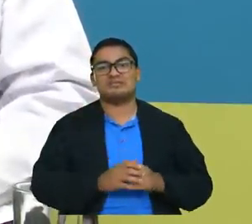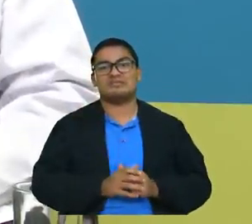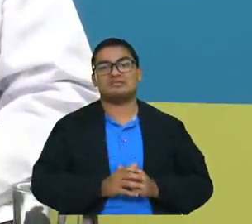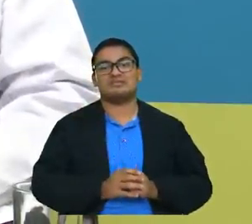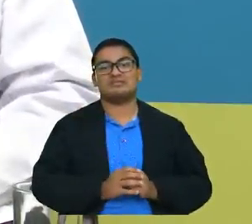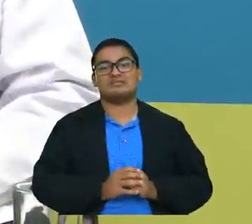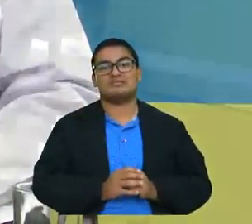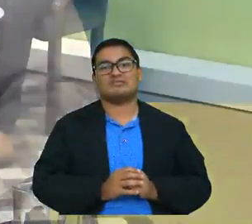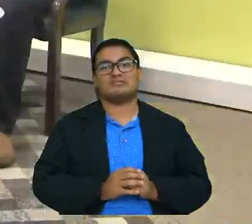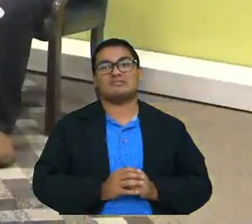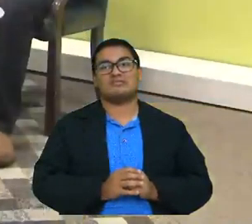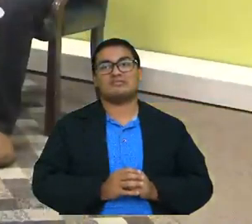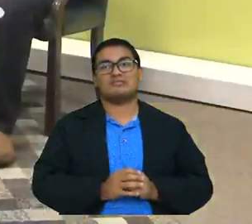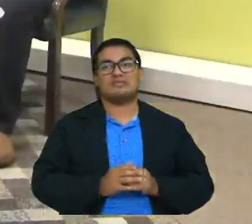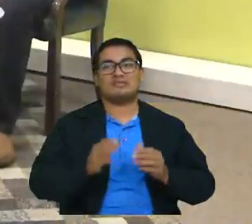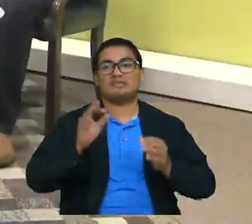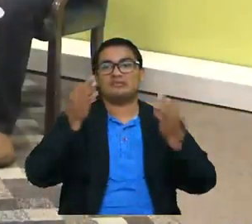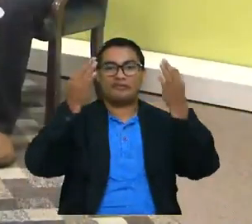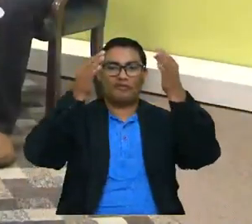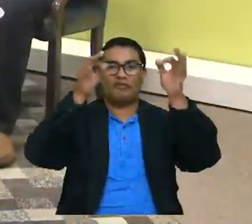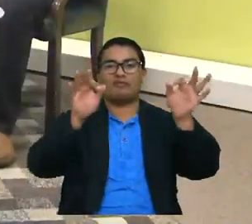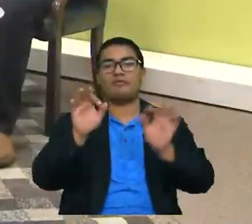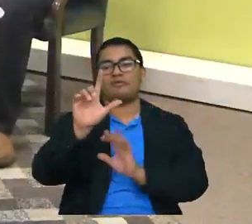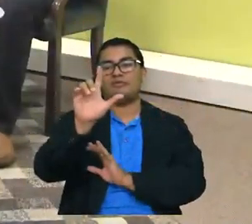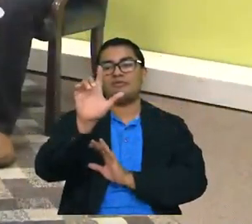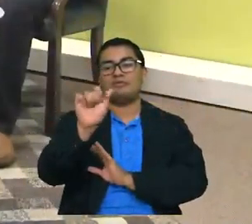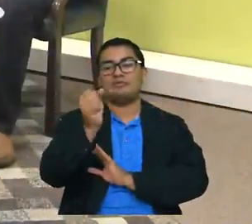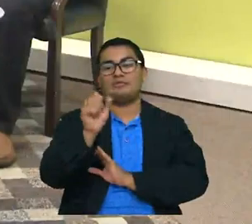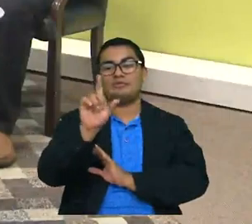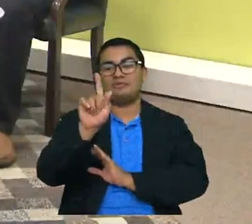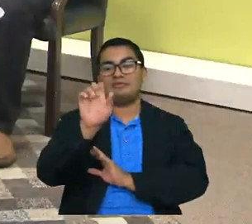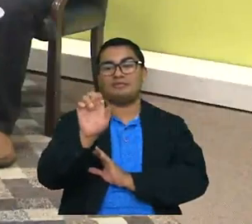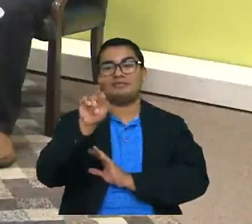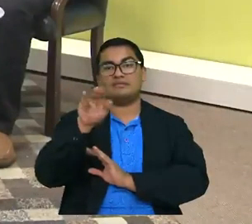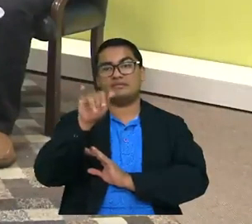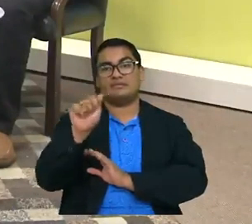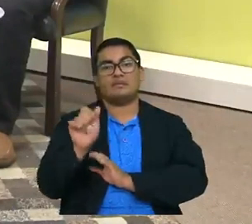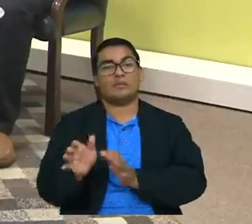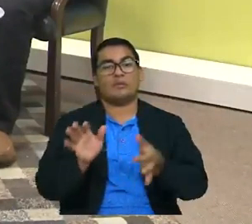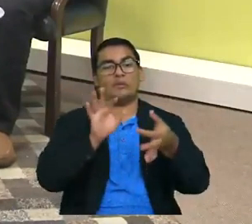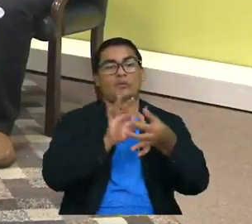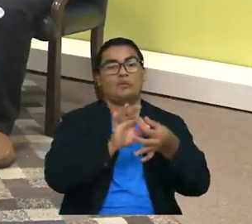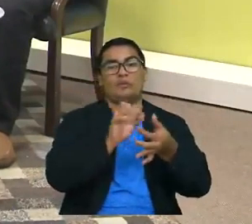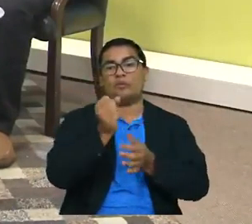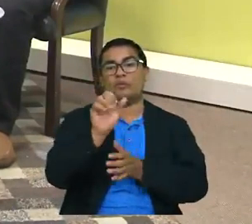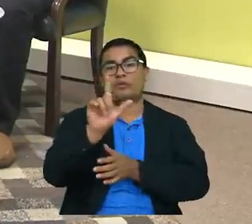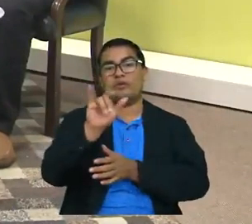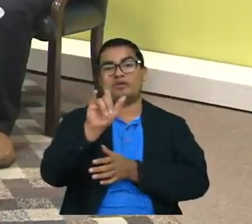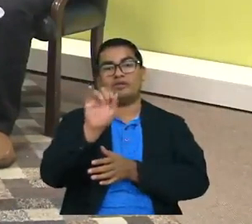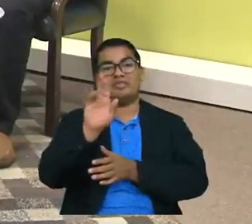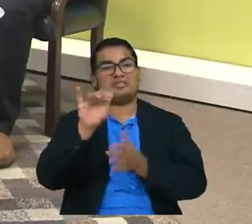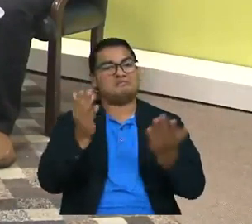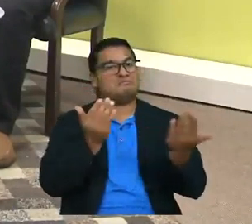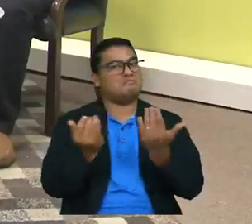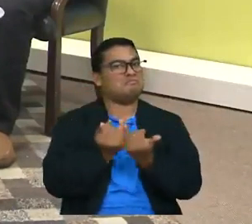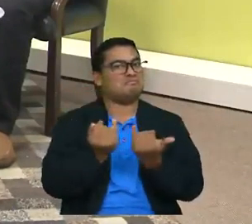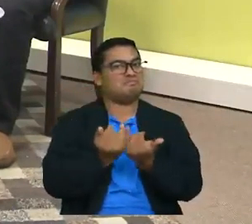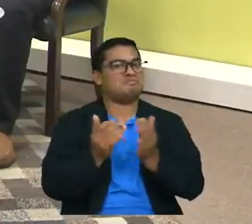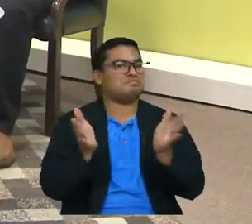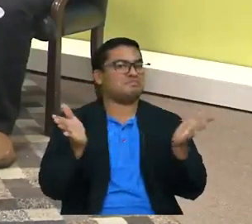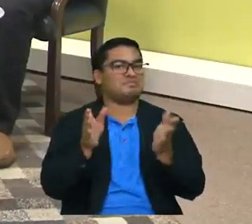Ahora, la famosa las tenias, ¿verdad? También son tipos asociadas familiares de la, sí, de la solitaria. De la Ascari.